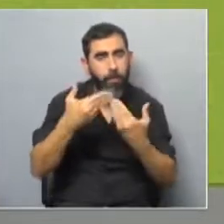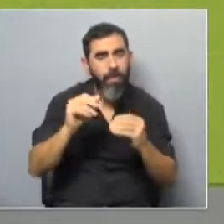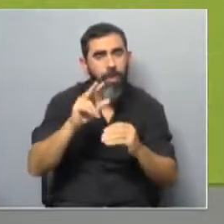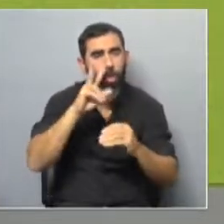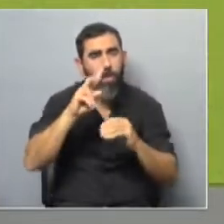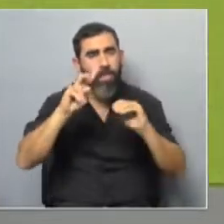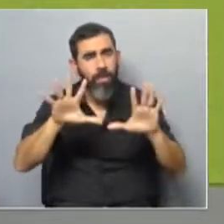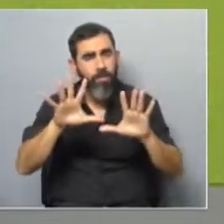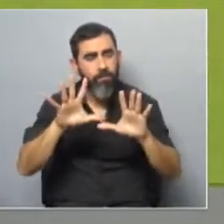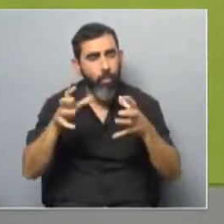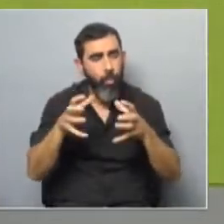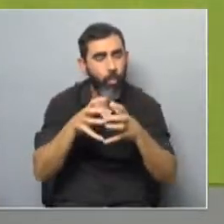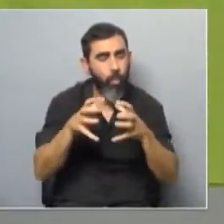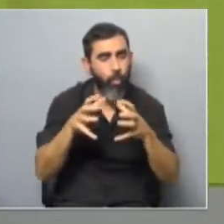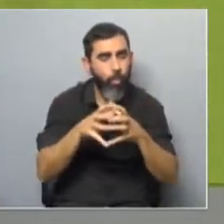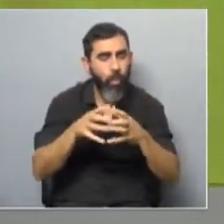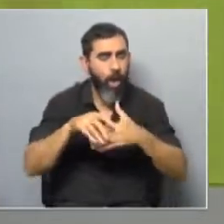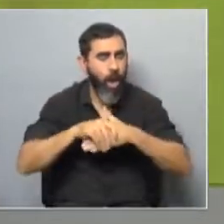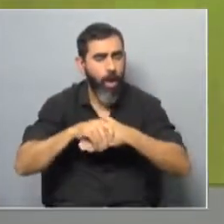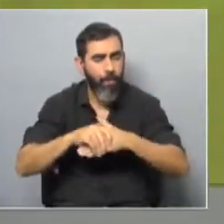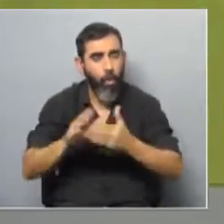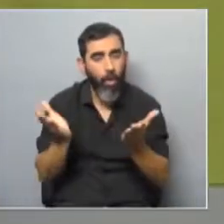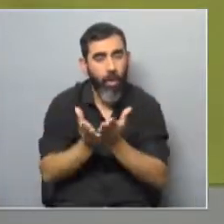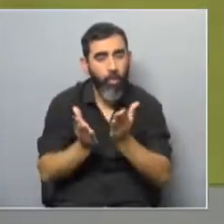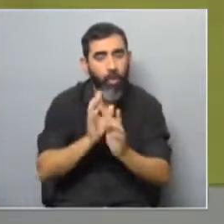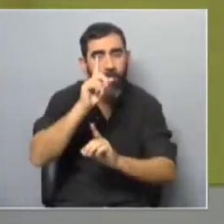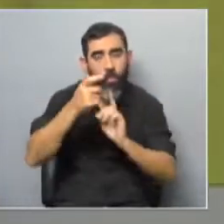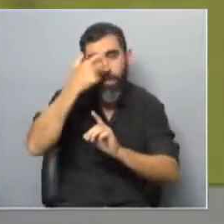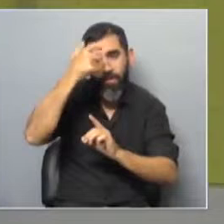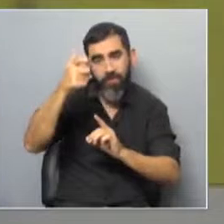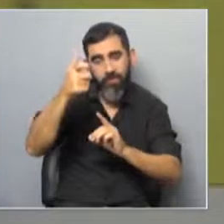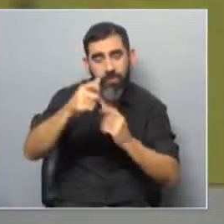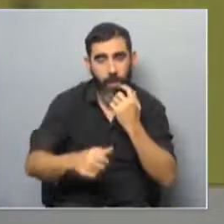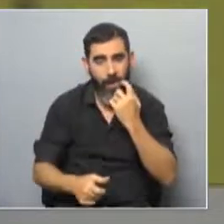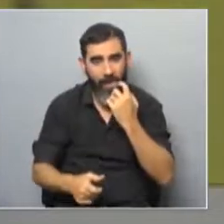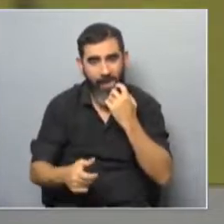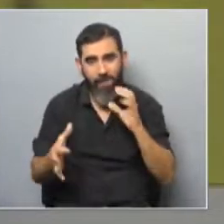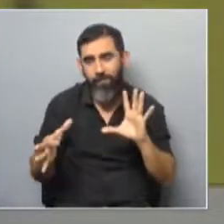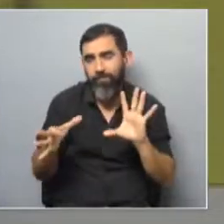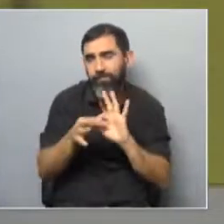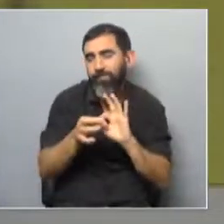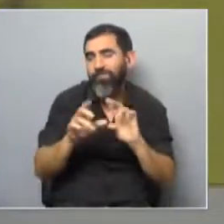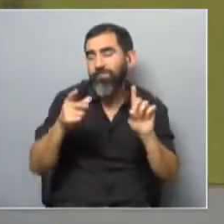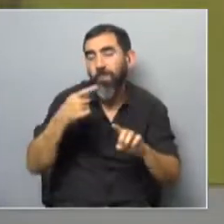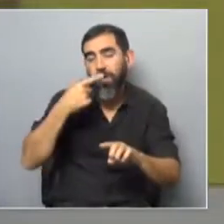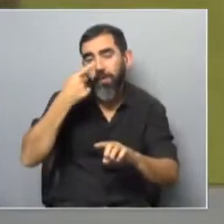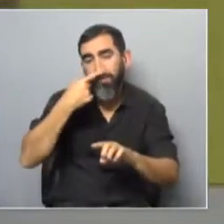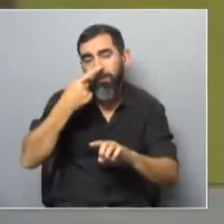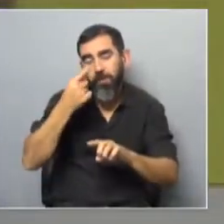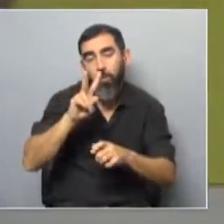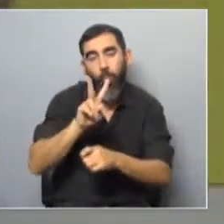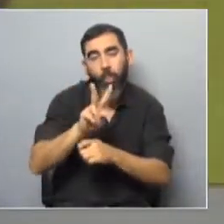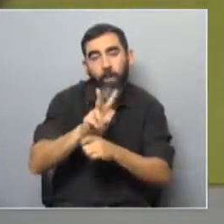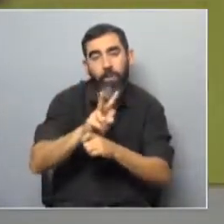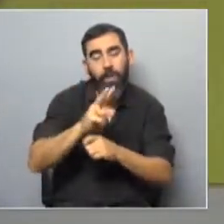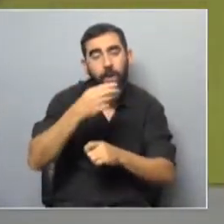allá por el 2010, con un grupo de amigos, estudiantes de la Facultad de Ciencias, que los unía un poco el interés justamente por el cuidado